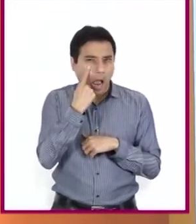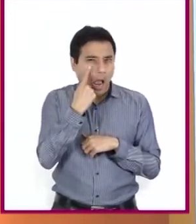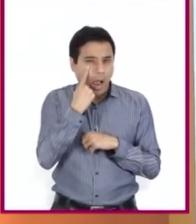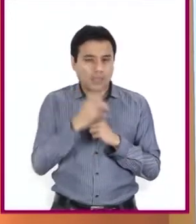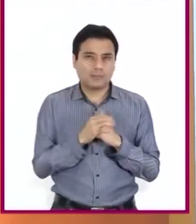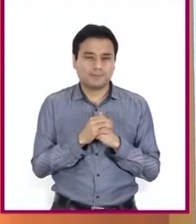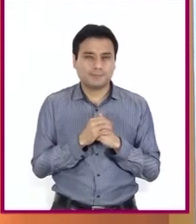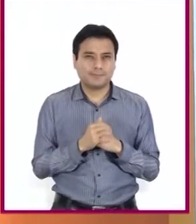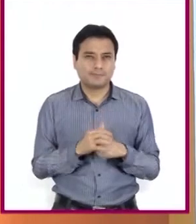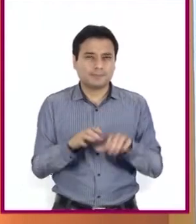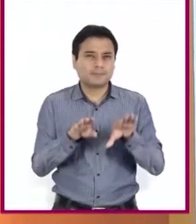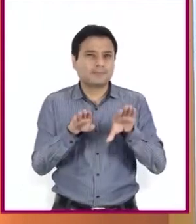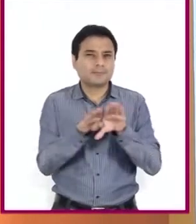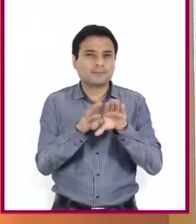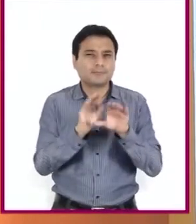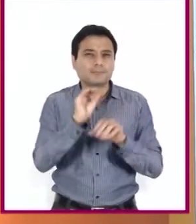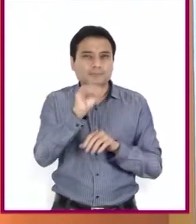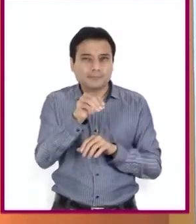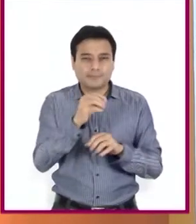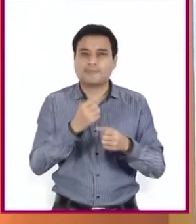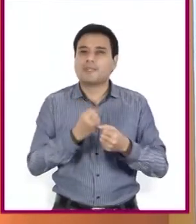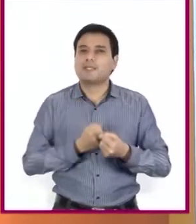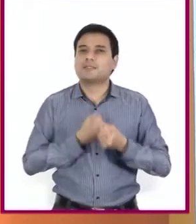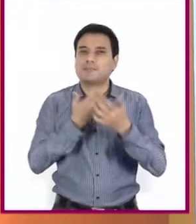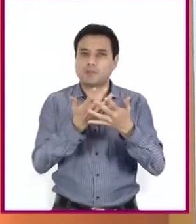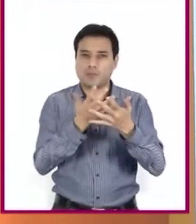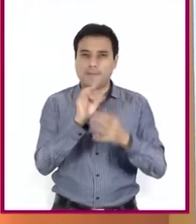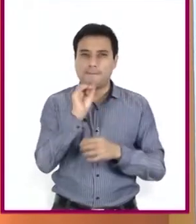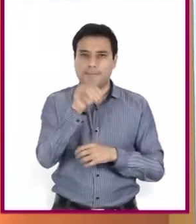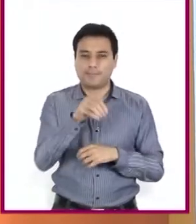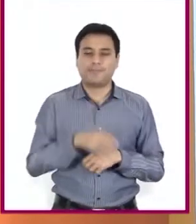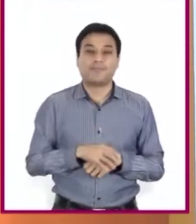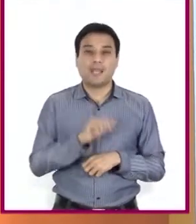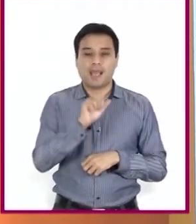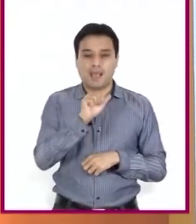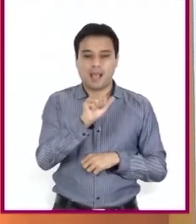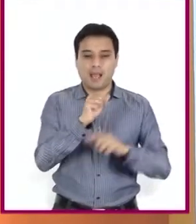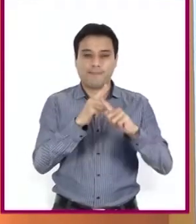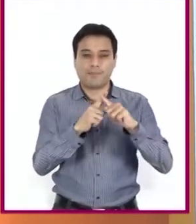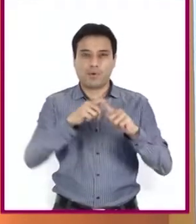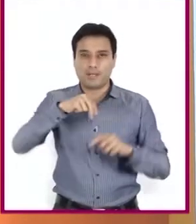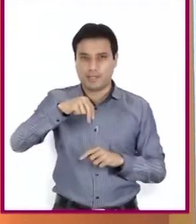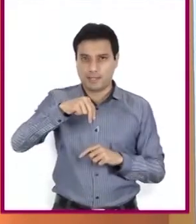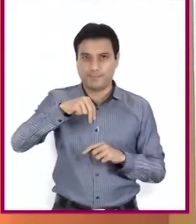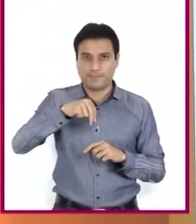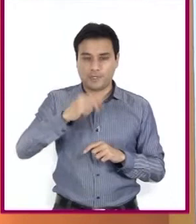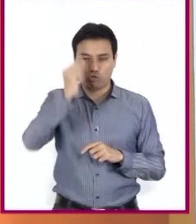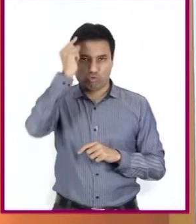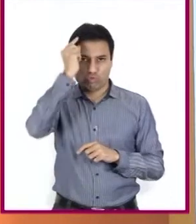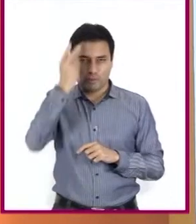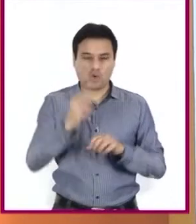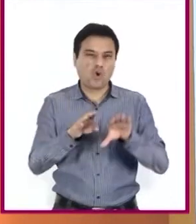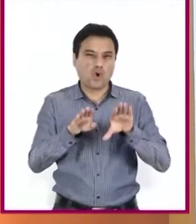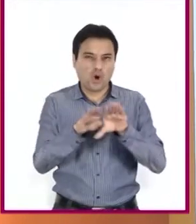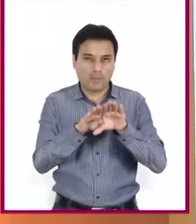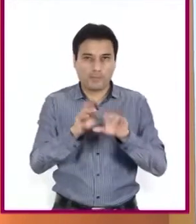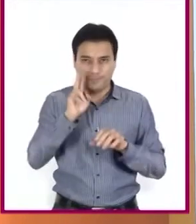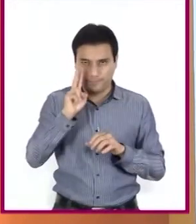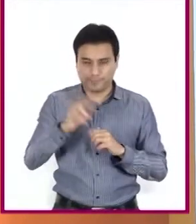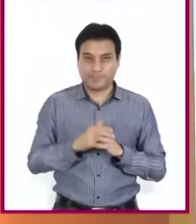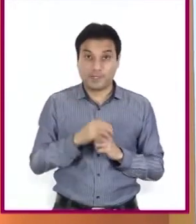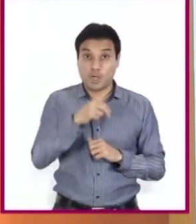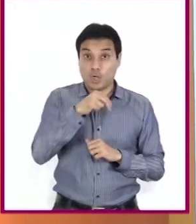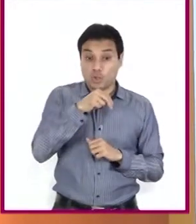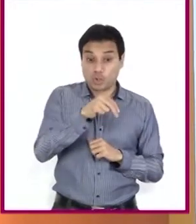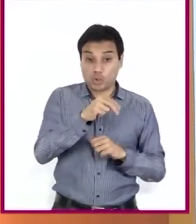representa en la expresión general cuadrática de la forma a por n al cuadrado de la siguiente forma: 2 por